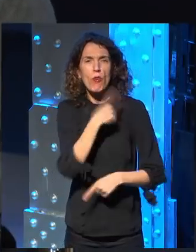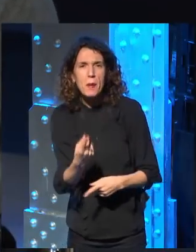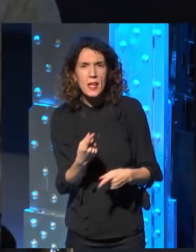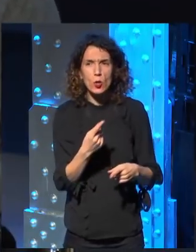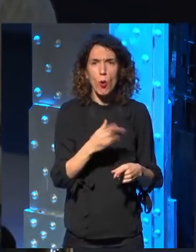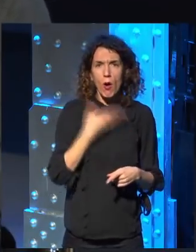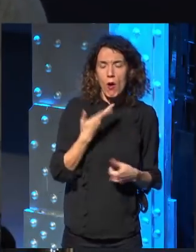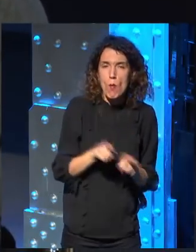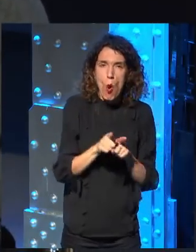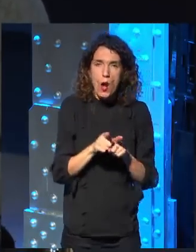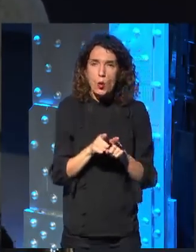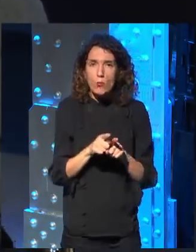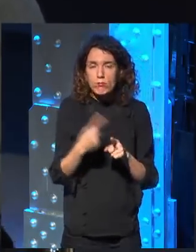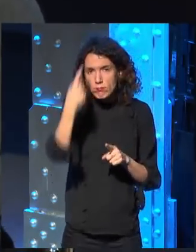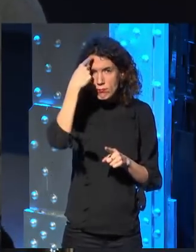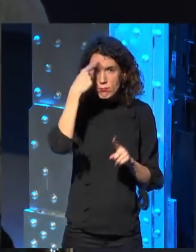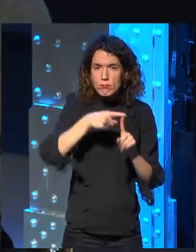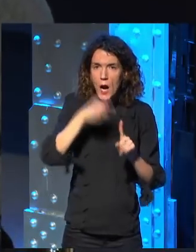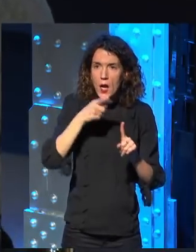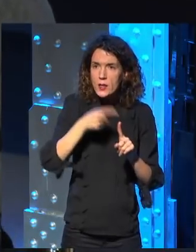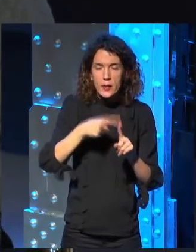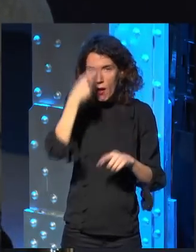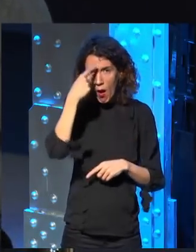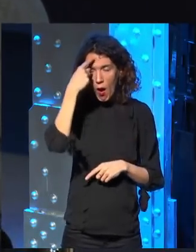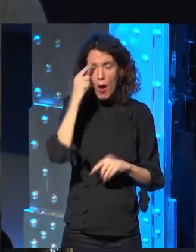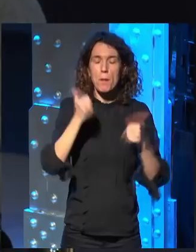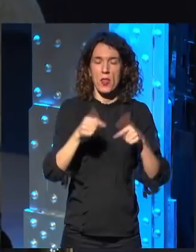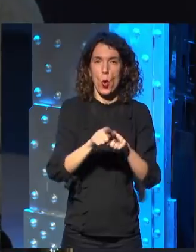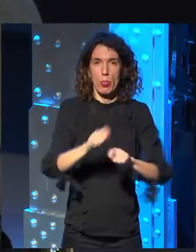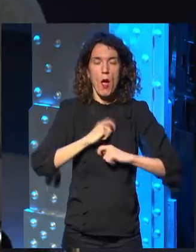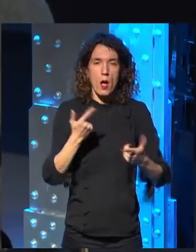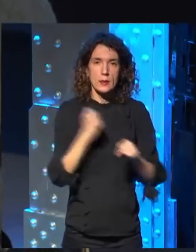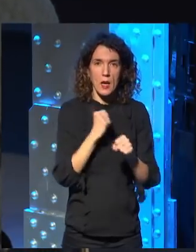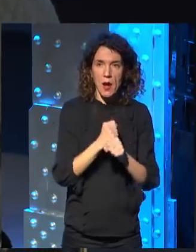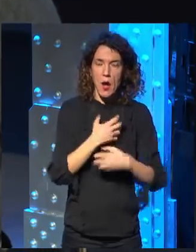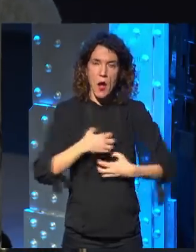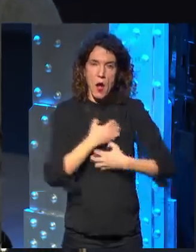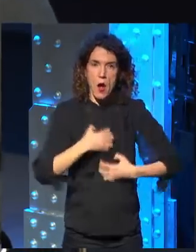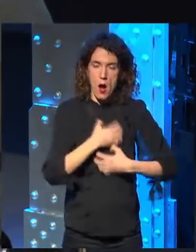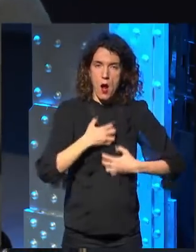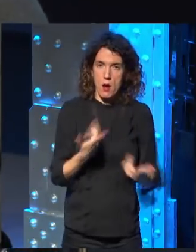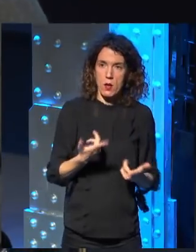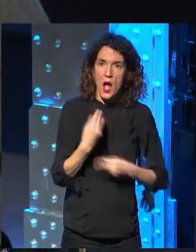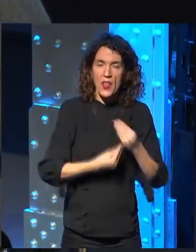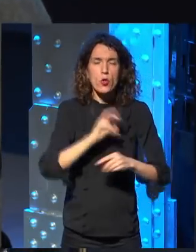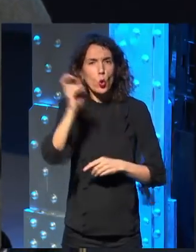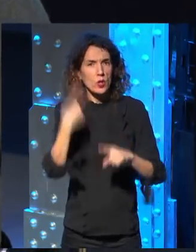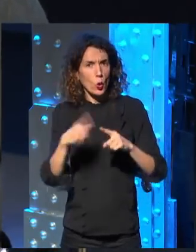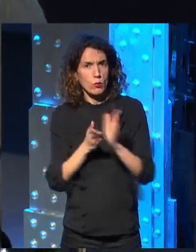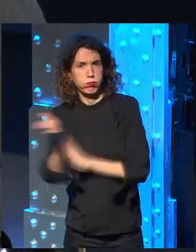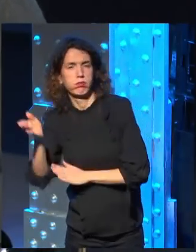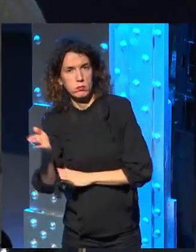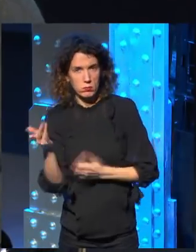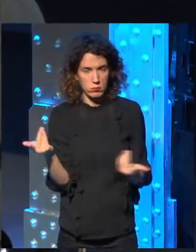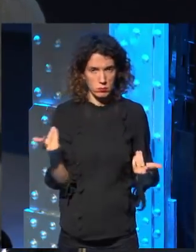como una manía, es decir, era una manía que empezó y que además empezó perturbando otro trabajo que yo estaba haciendo. Yo estaba haciendo otra cosa,